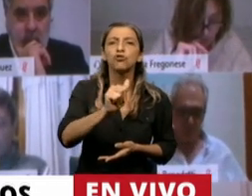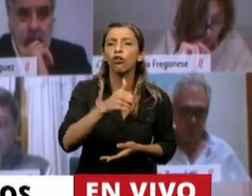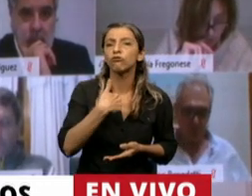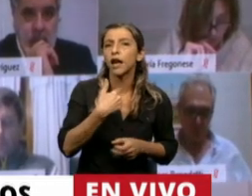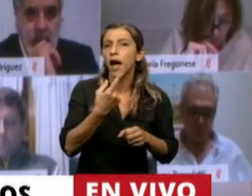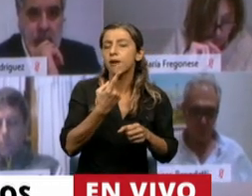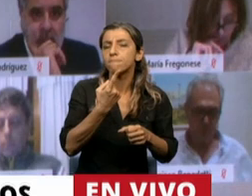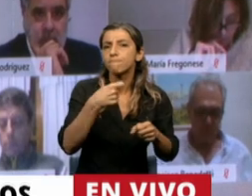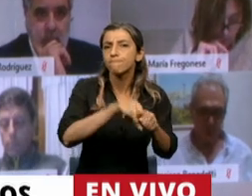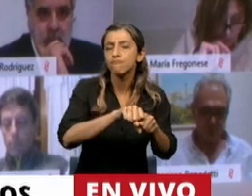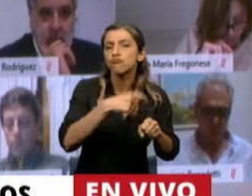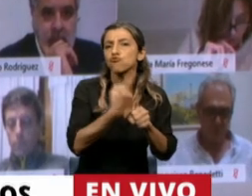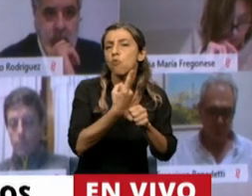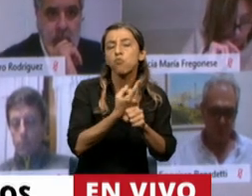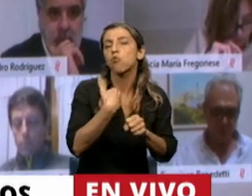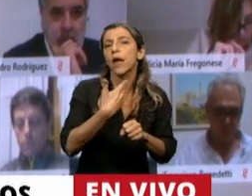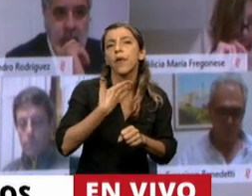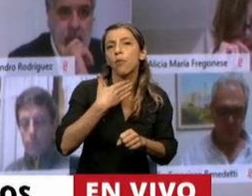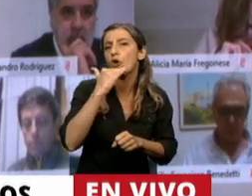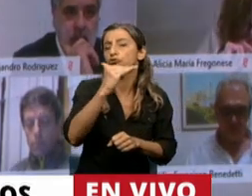tratando No tiene